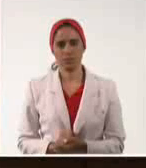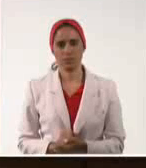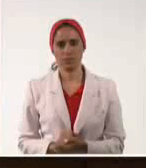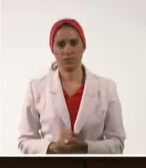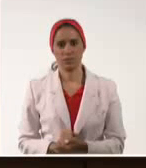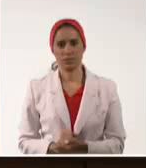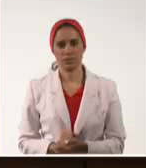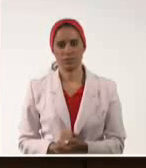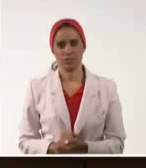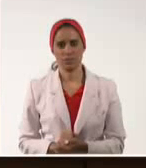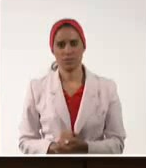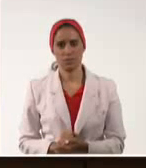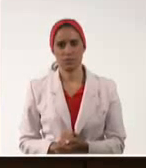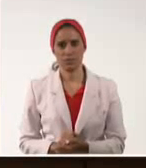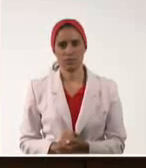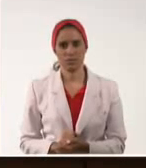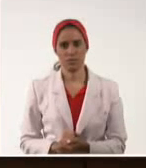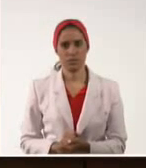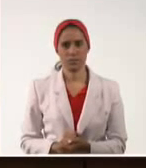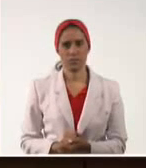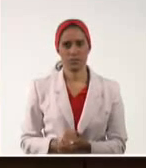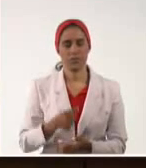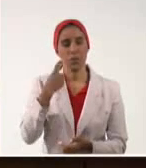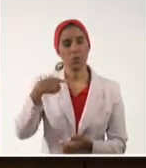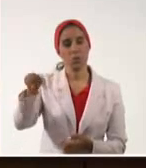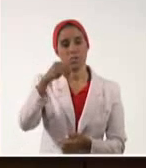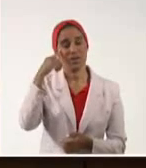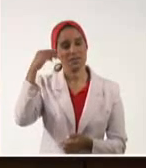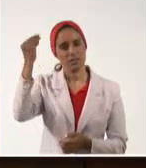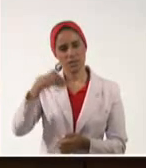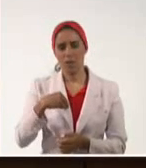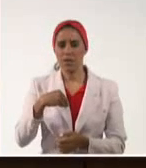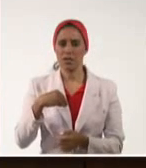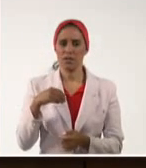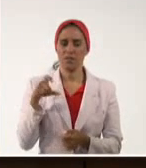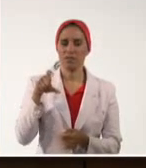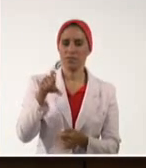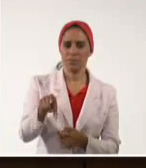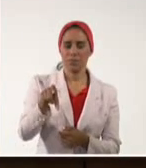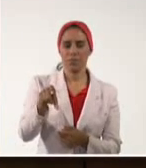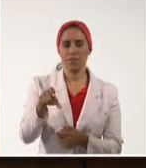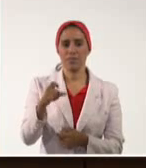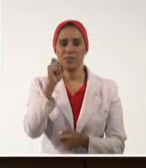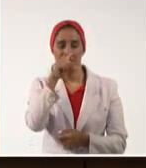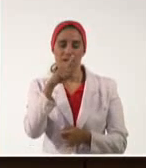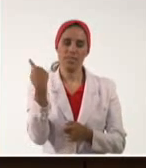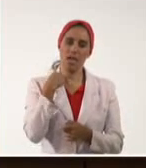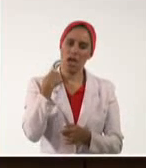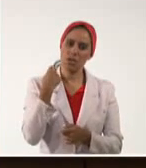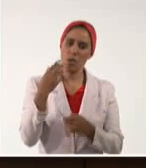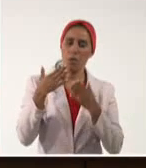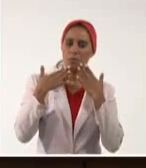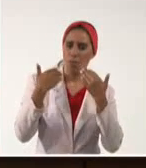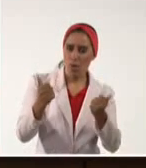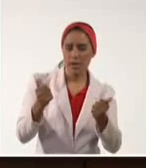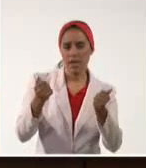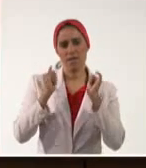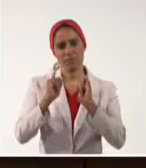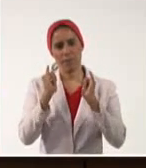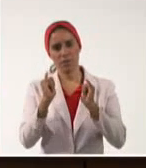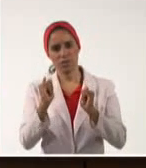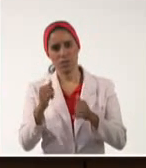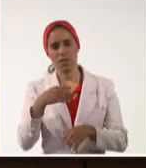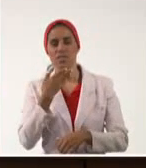No faltan los que piensan que el fin de año es solo para buenas noticias. Nada nos haría más felices que anunciarles que se suben